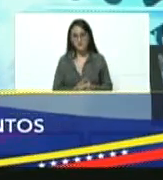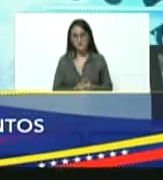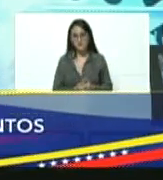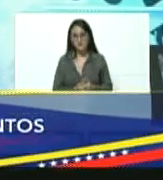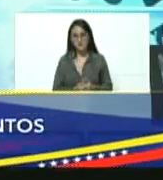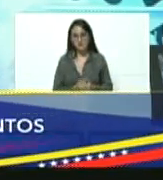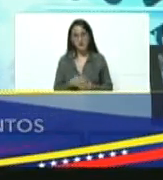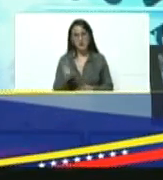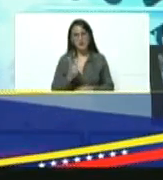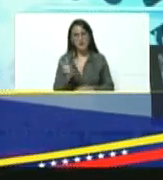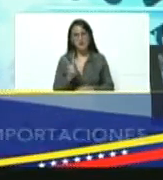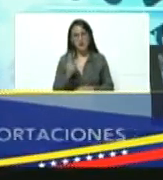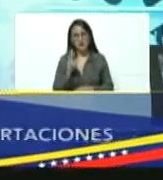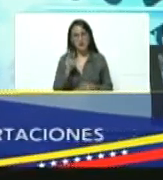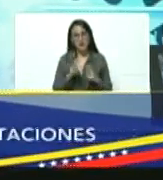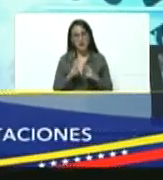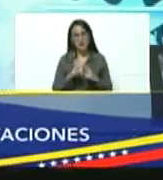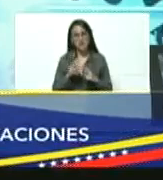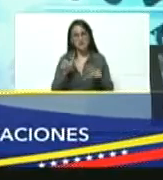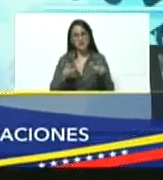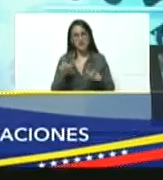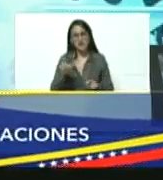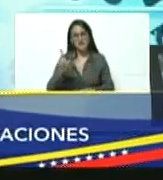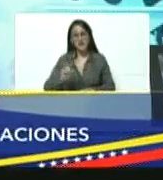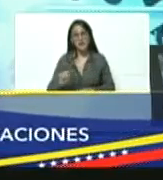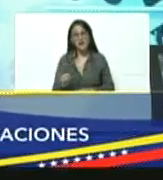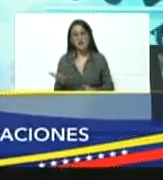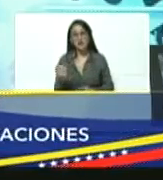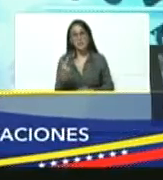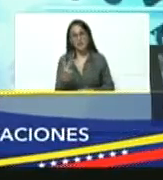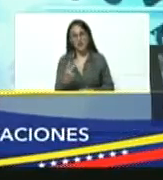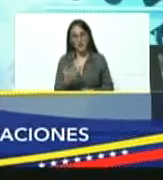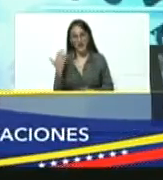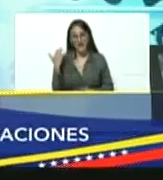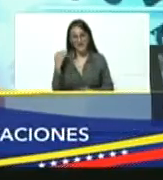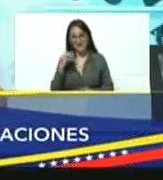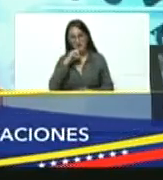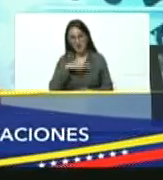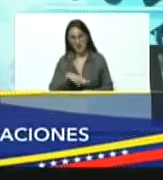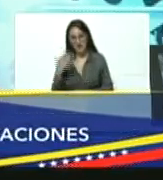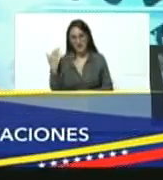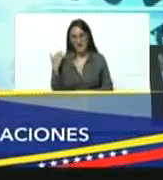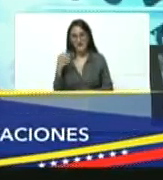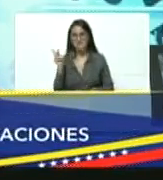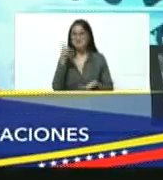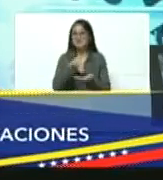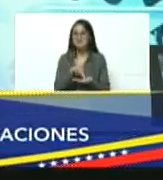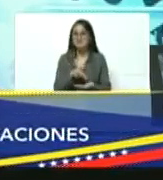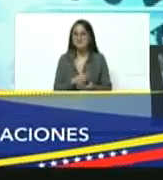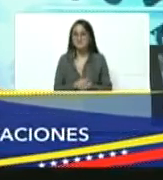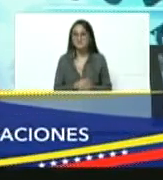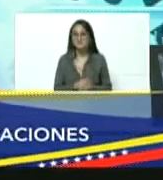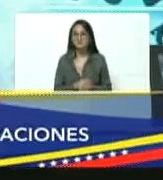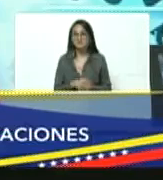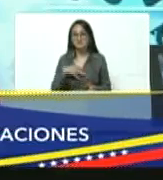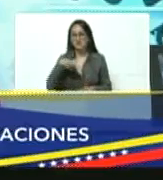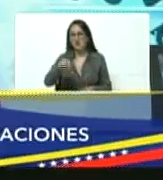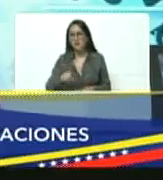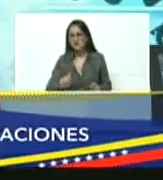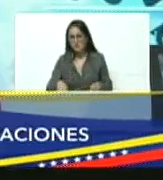a los venezolanos los conocían como: está barato, dame dos. Porque llegaban a cualquier lugar y bueno, mira,